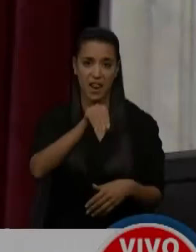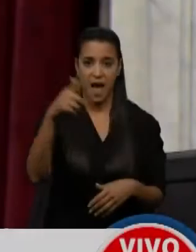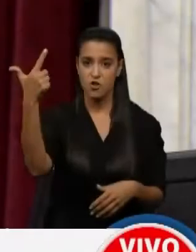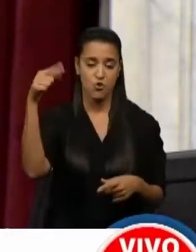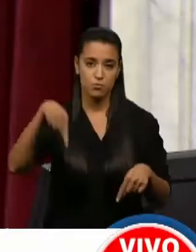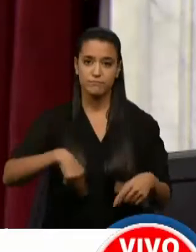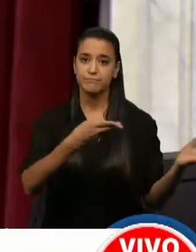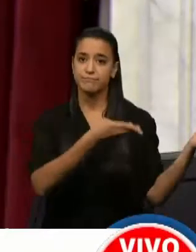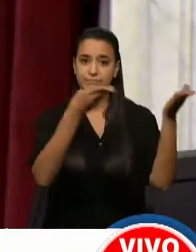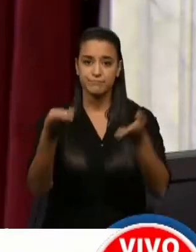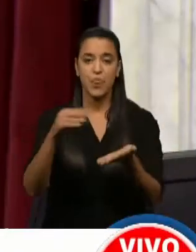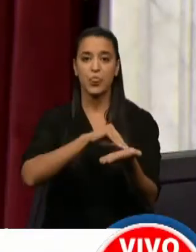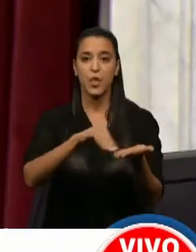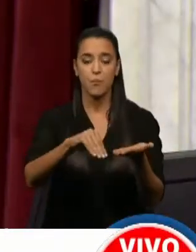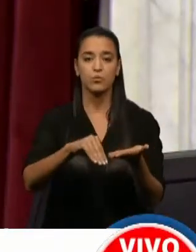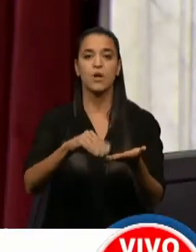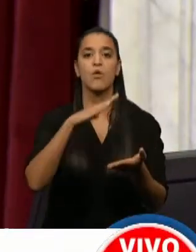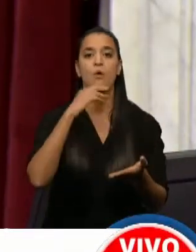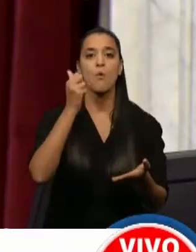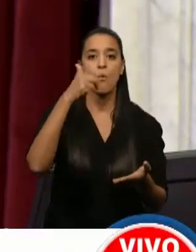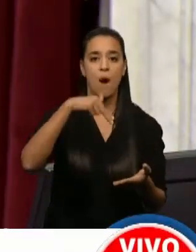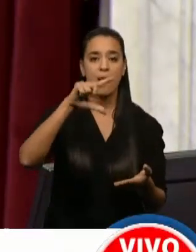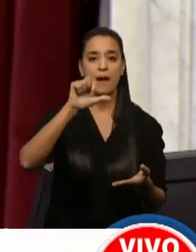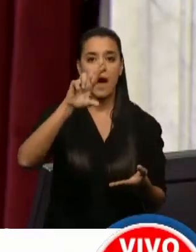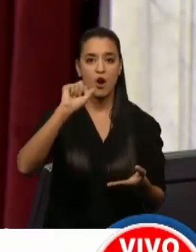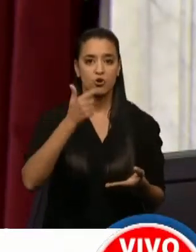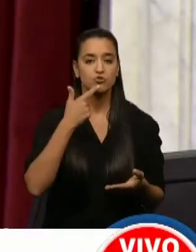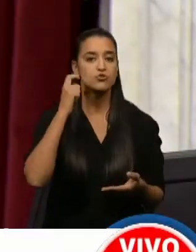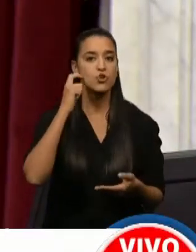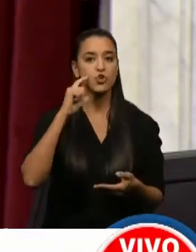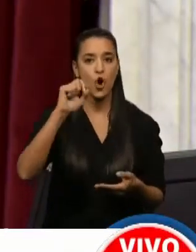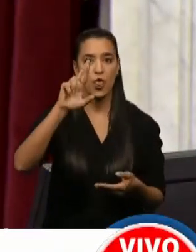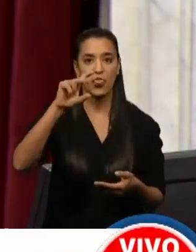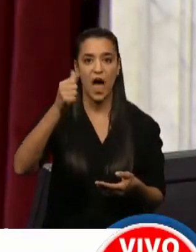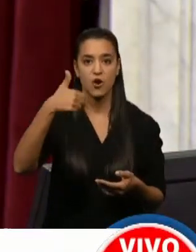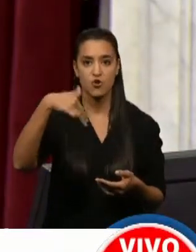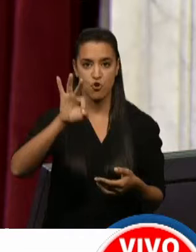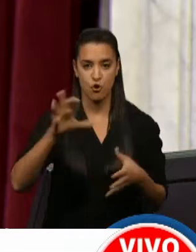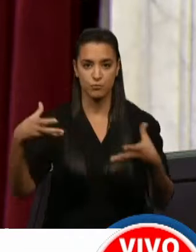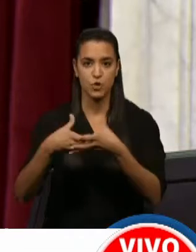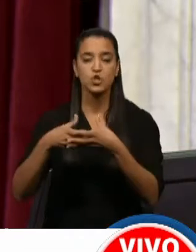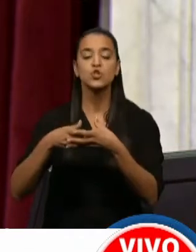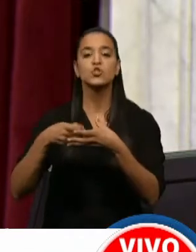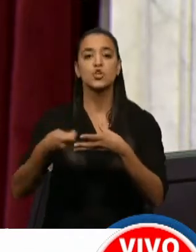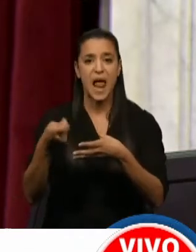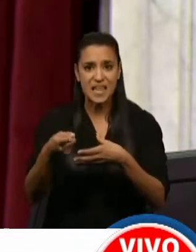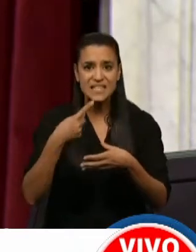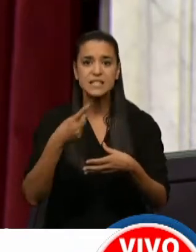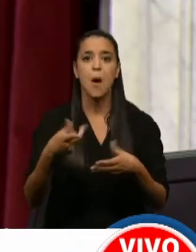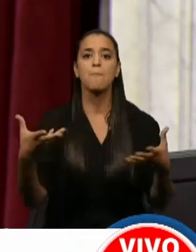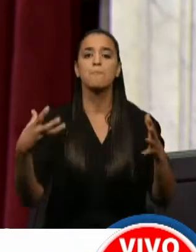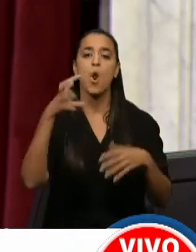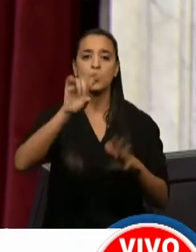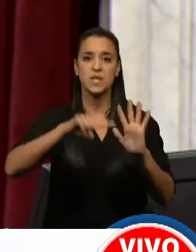Le damos la palabra al diputado Juan Carlos Giordano, Izquierda Socialista, Frente de Izquierda, Provincia de Buenos